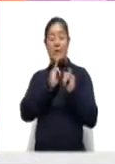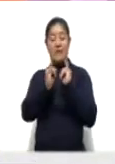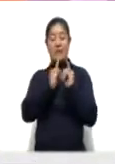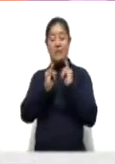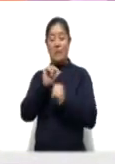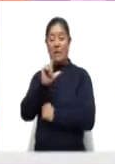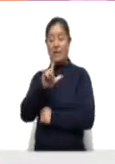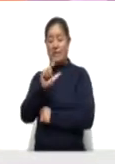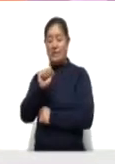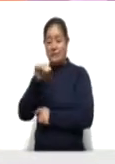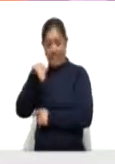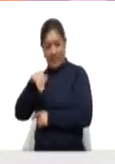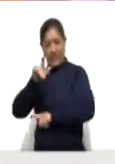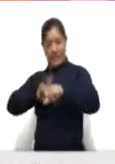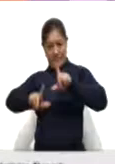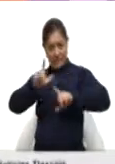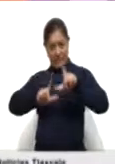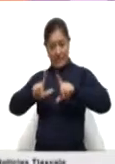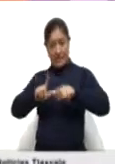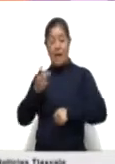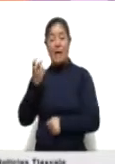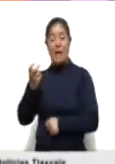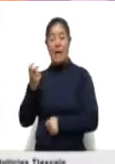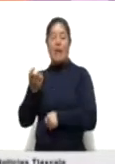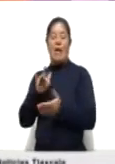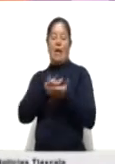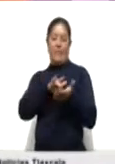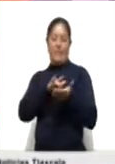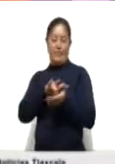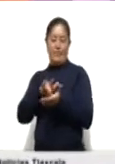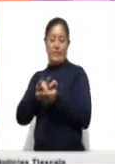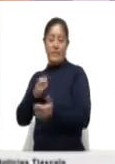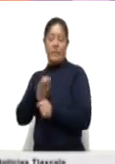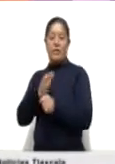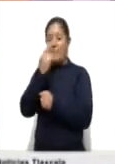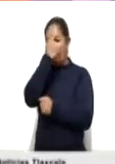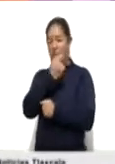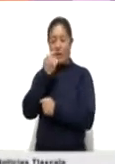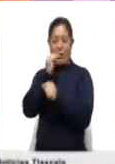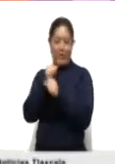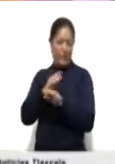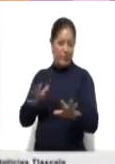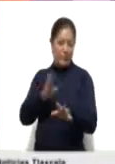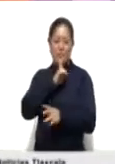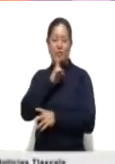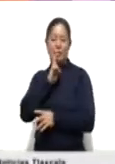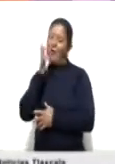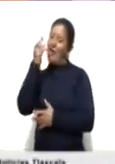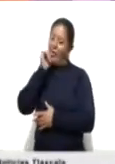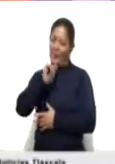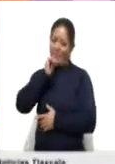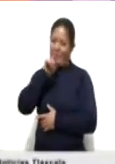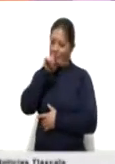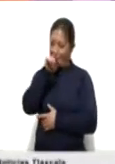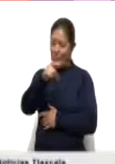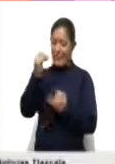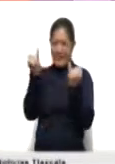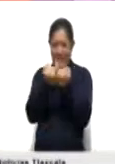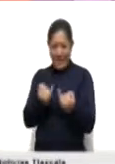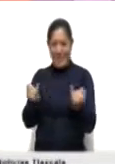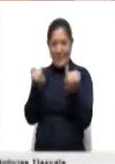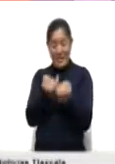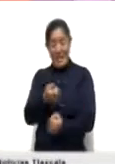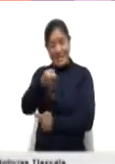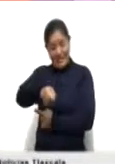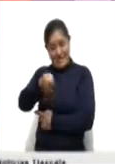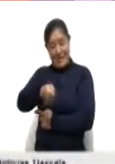intérprete en lengua de señas mexicana, quien nos estará apoyando durante esta media hora de noticiero. Y como siempre, lo saludo a usted que nos ve en